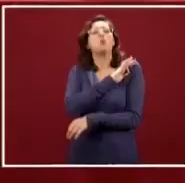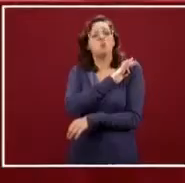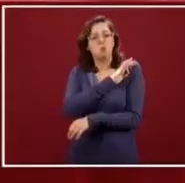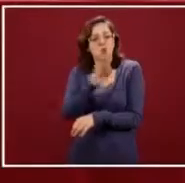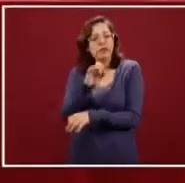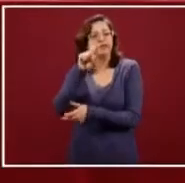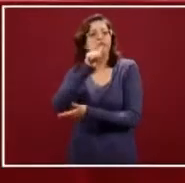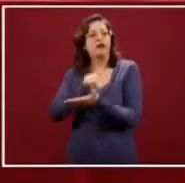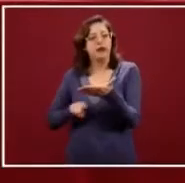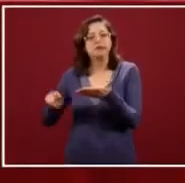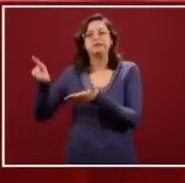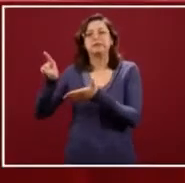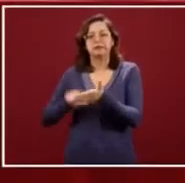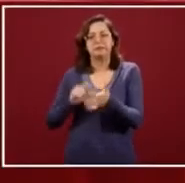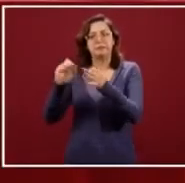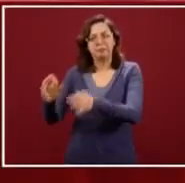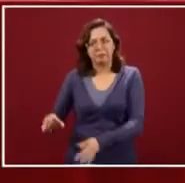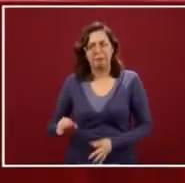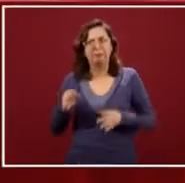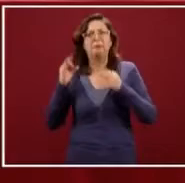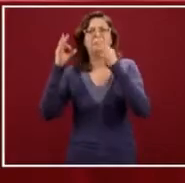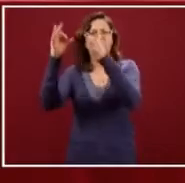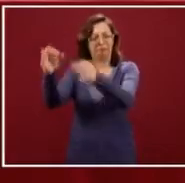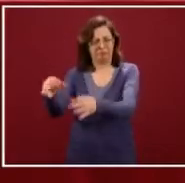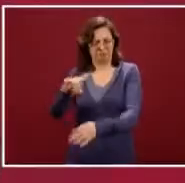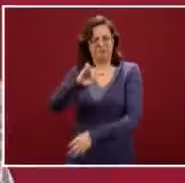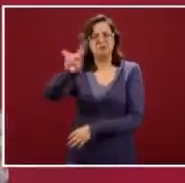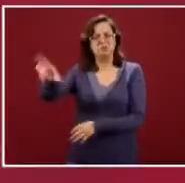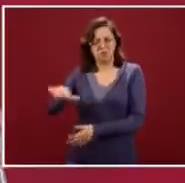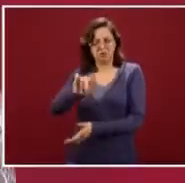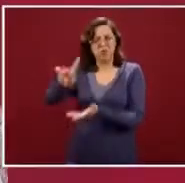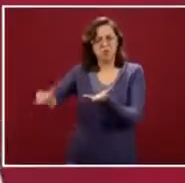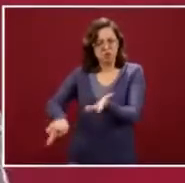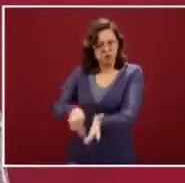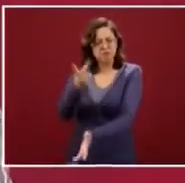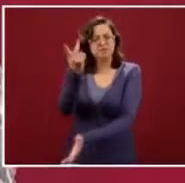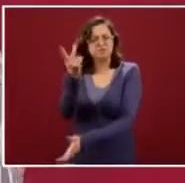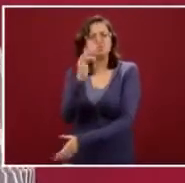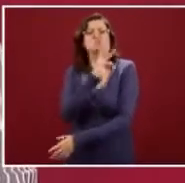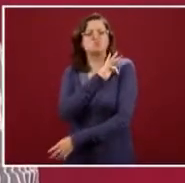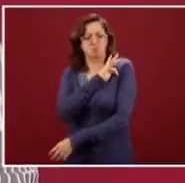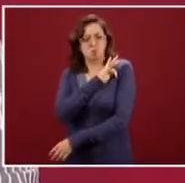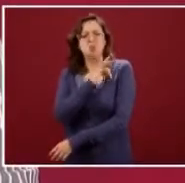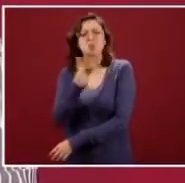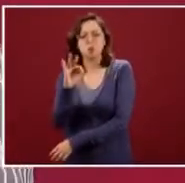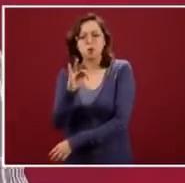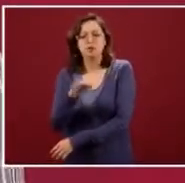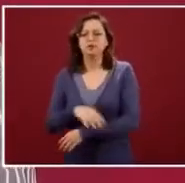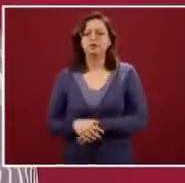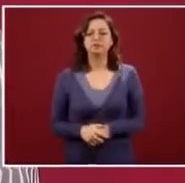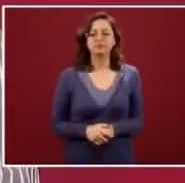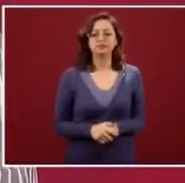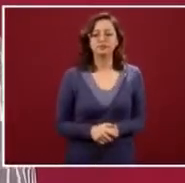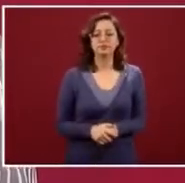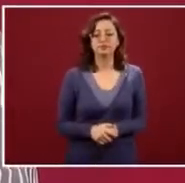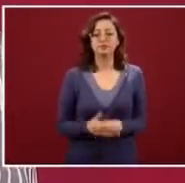posponerse sin afectar la situación de, la misión de la institución. Asimismo, un cuarto